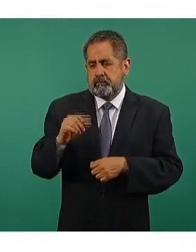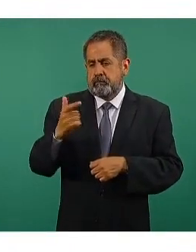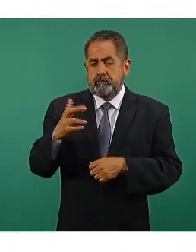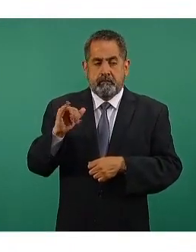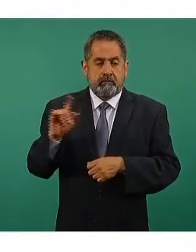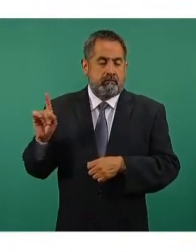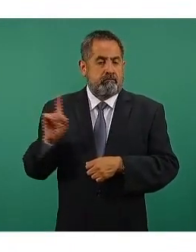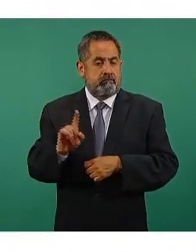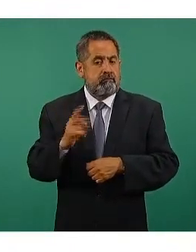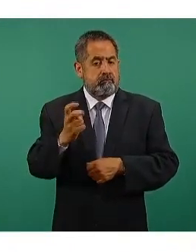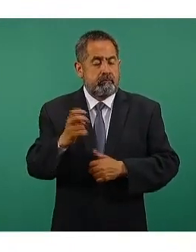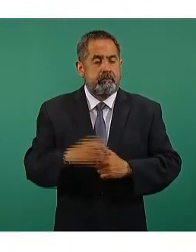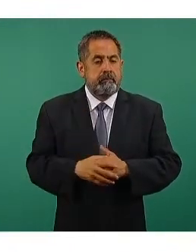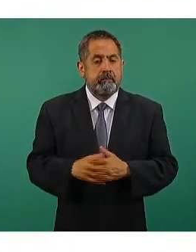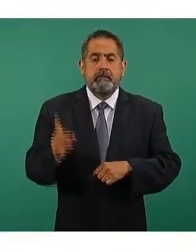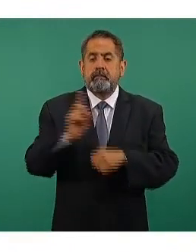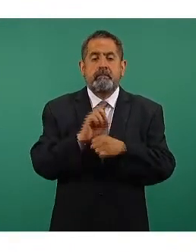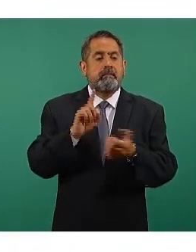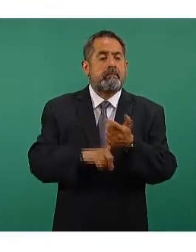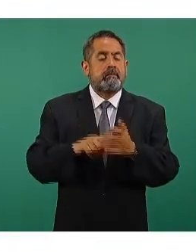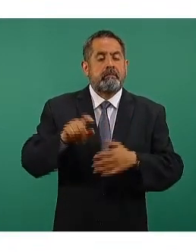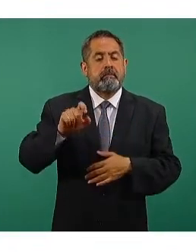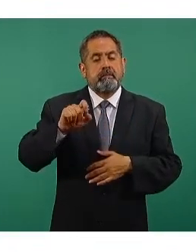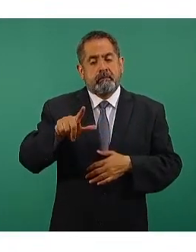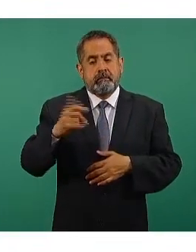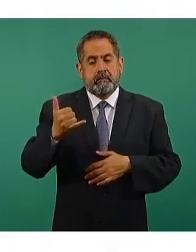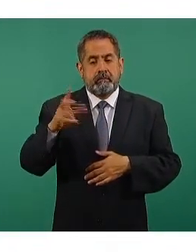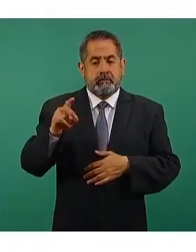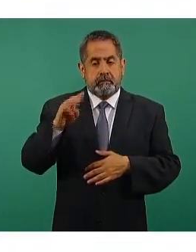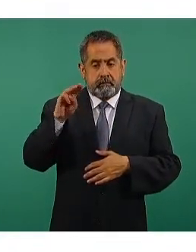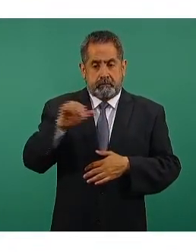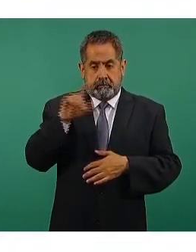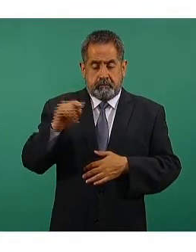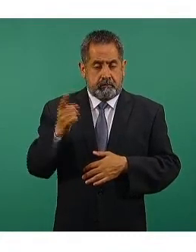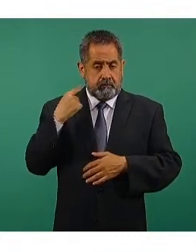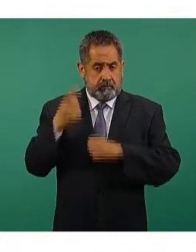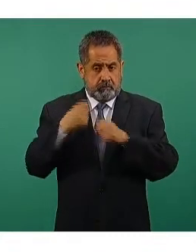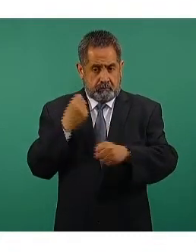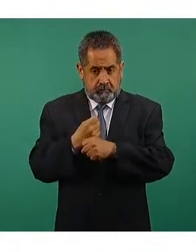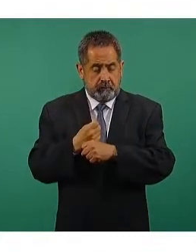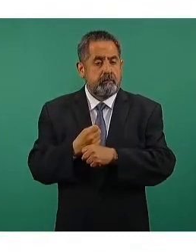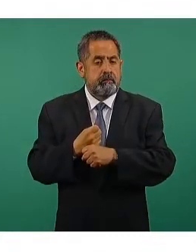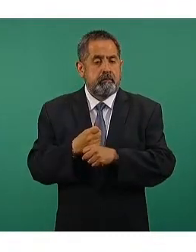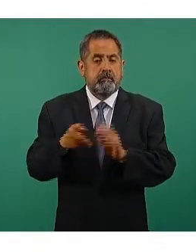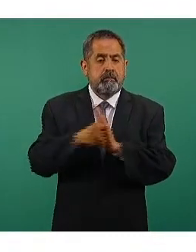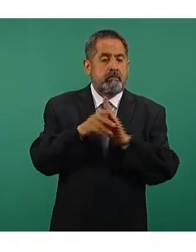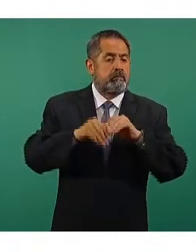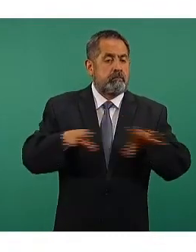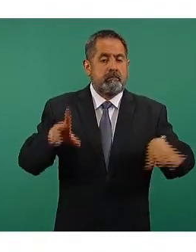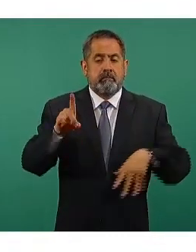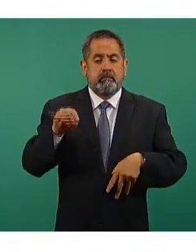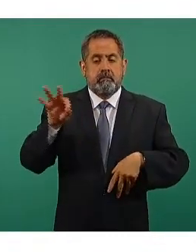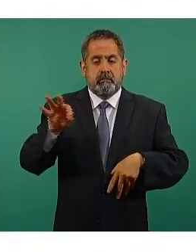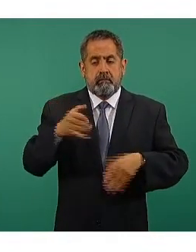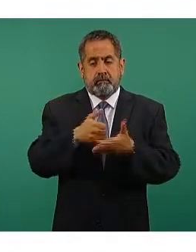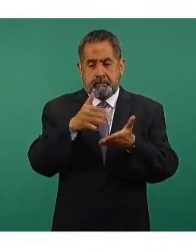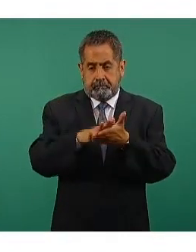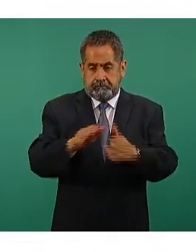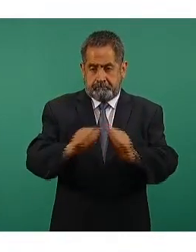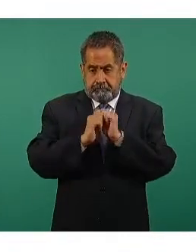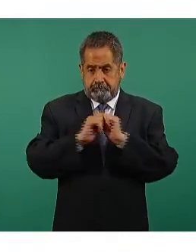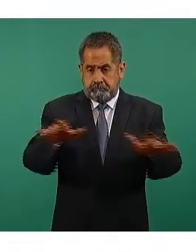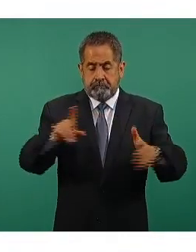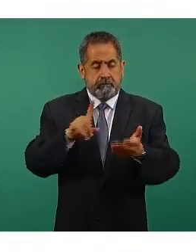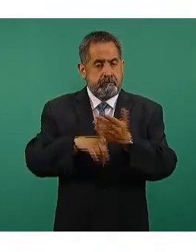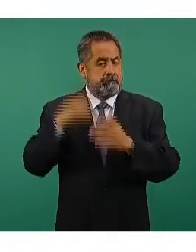García. El 27 y el 30 de marzo del año pasado, en el Diario Oficial de la Federación, se publicó el decreto que